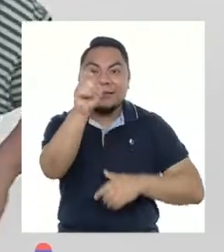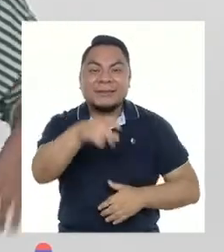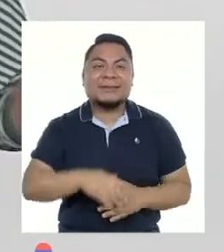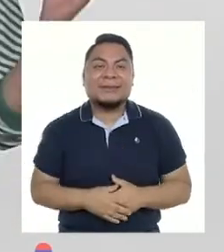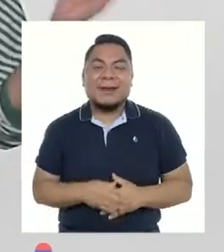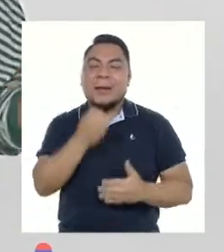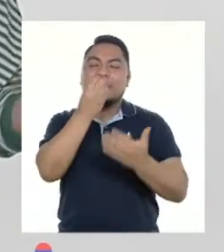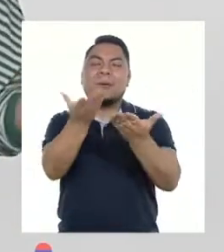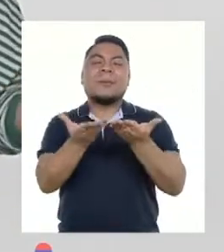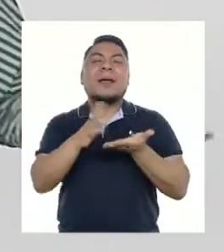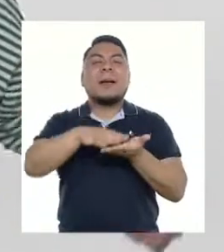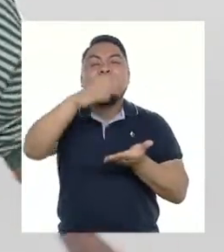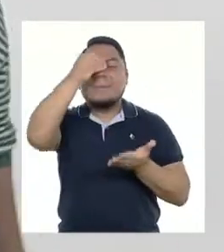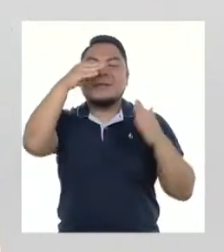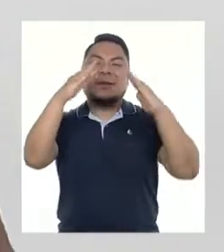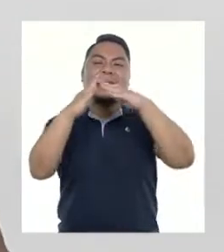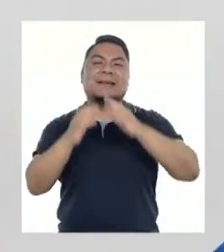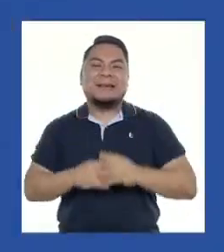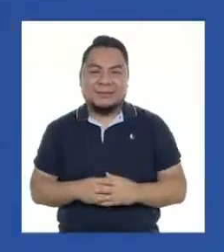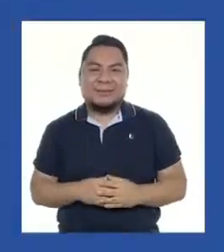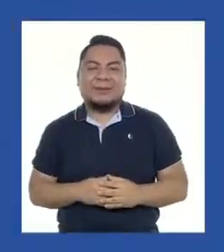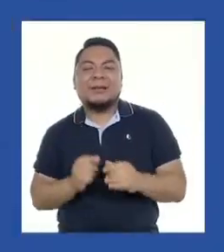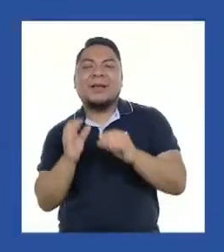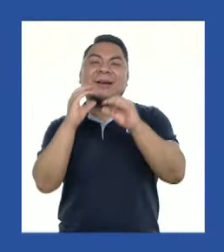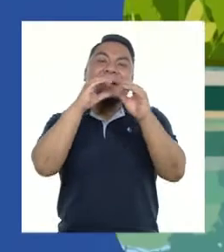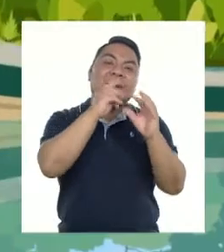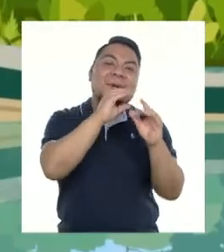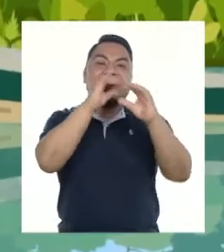listos? ¡Bienvenidos a Aprendo en Casa!